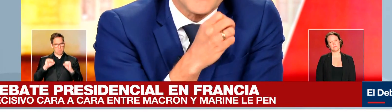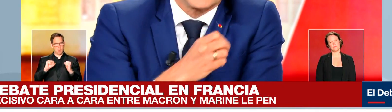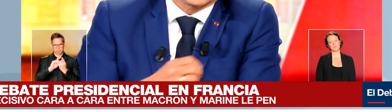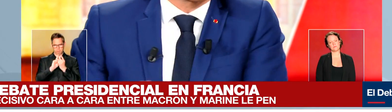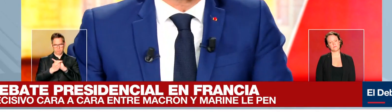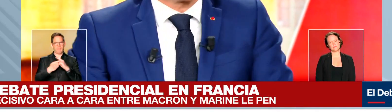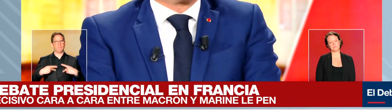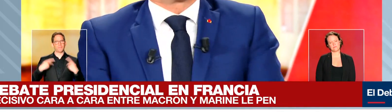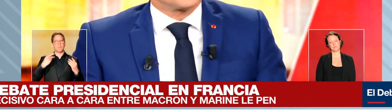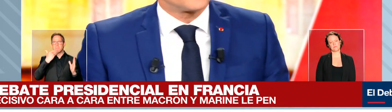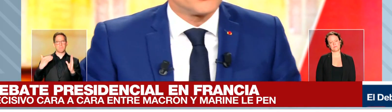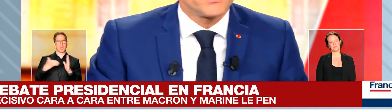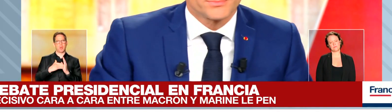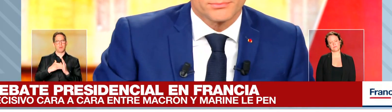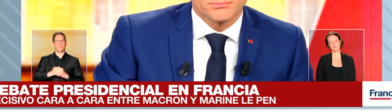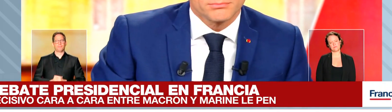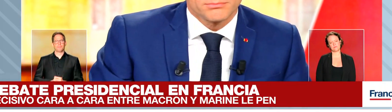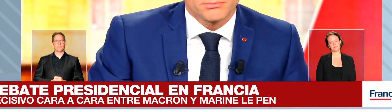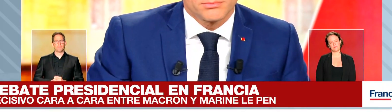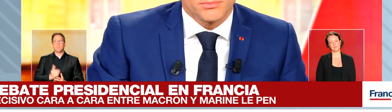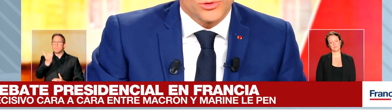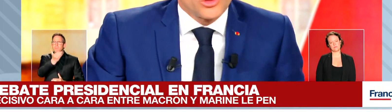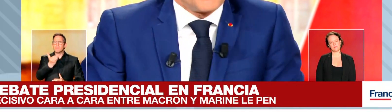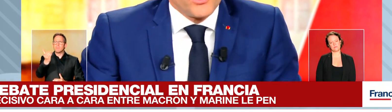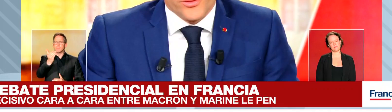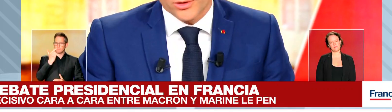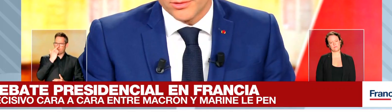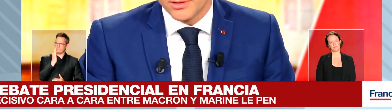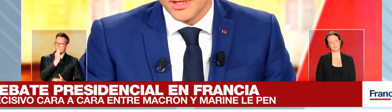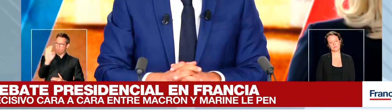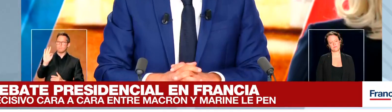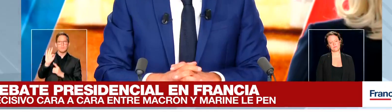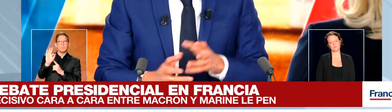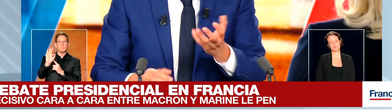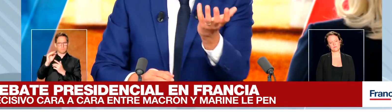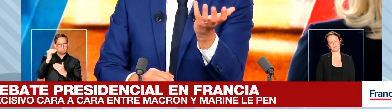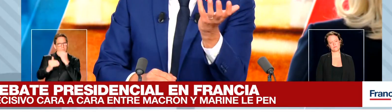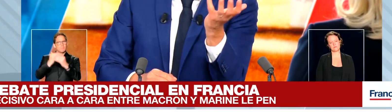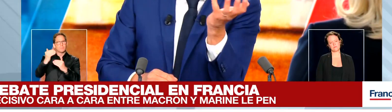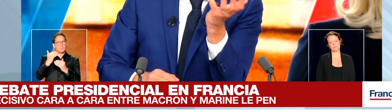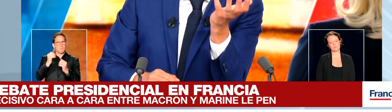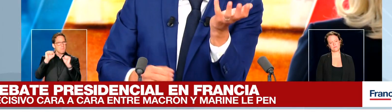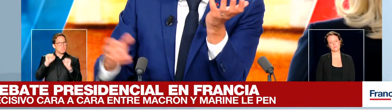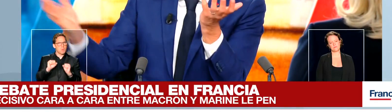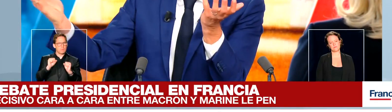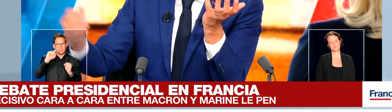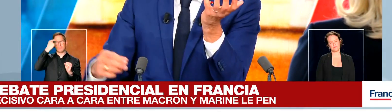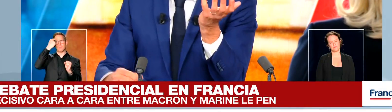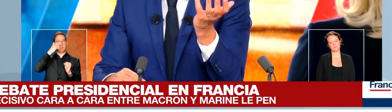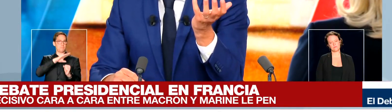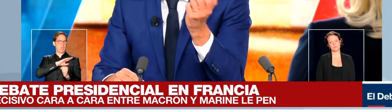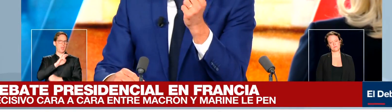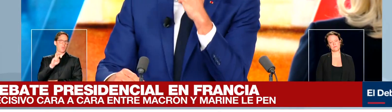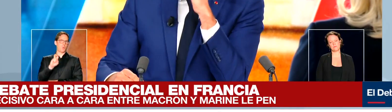permite hacer que la vida sea mejor. Y creo que nuestra Francia será más fuerte si logra tomar